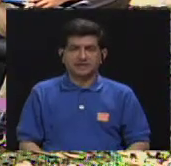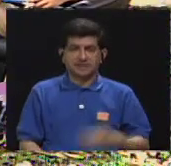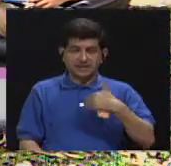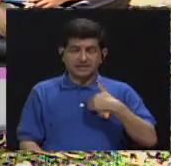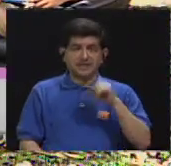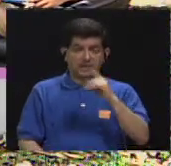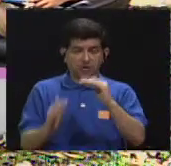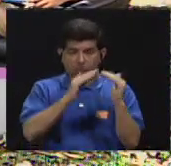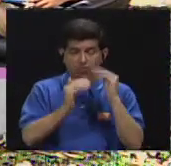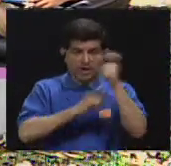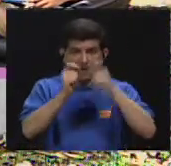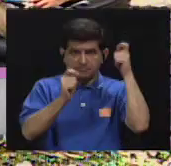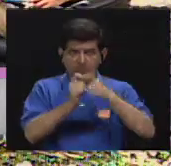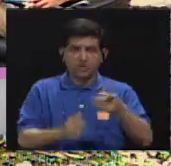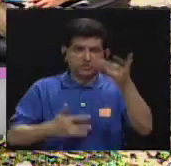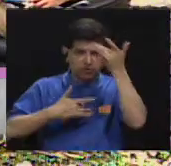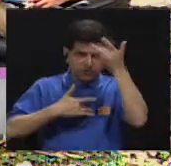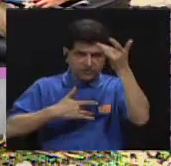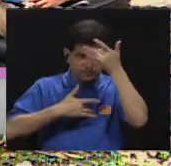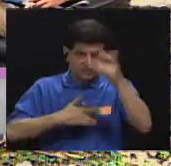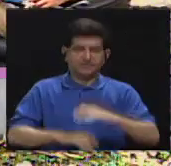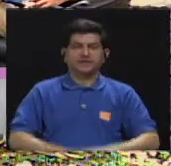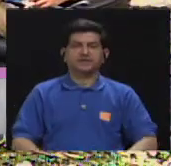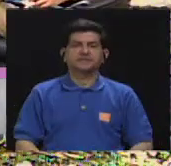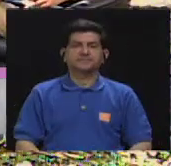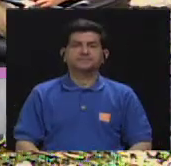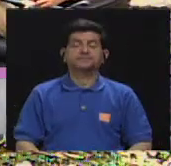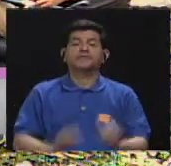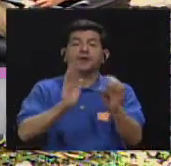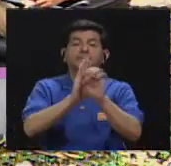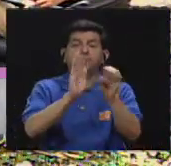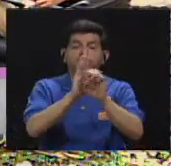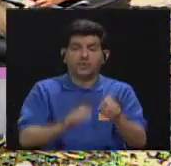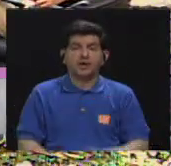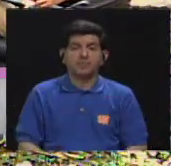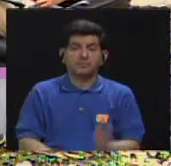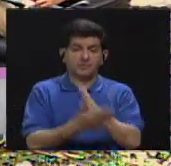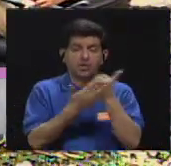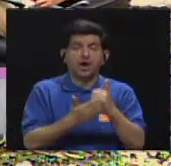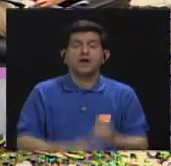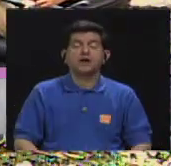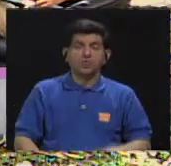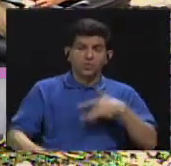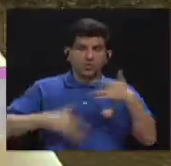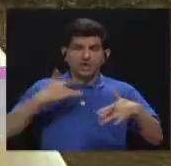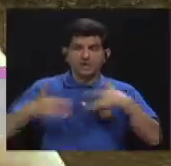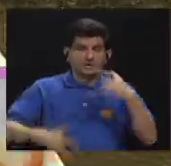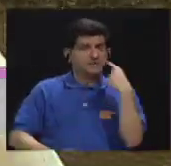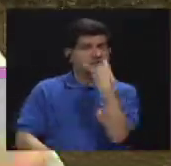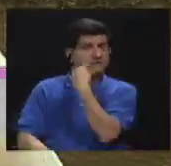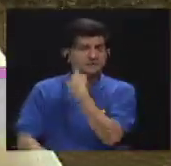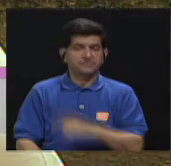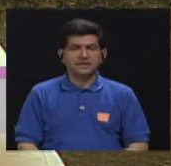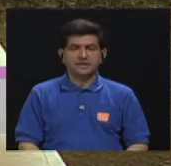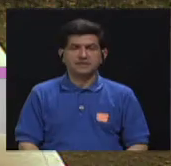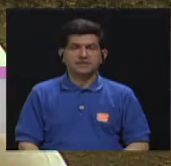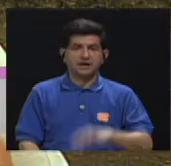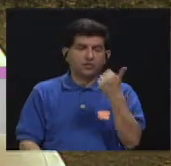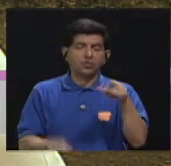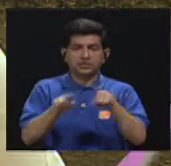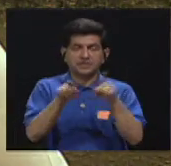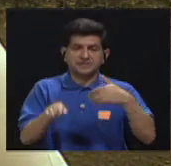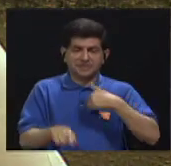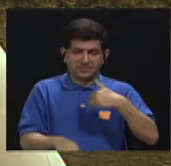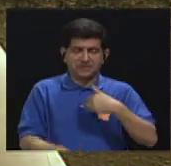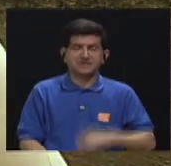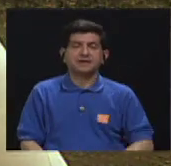de población que tiene una enfermedad específica. Entonces, por ejemplo, tenemos algunas que son para la sensibilidad dentaria, que estas, por ejemplo, tienen también